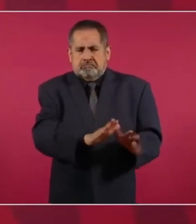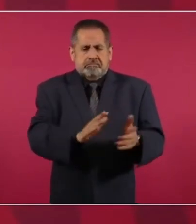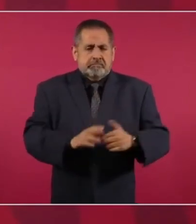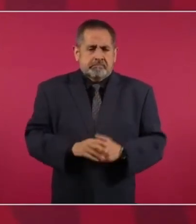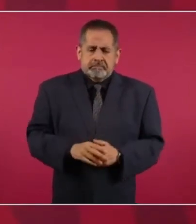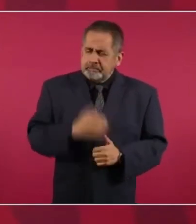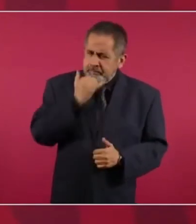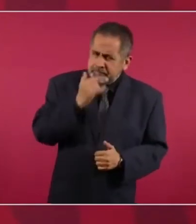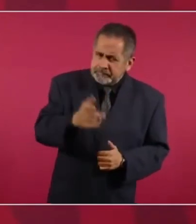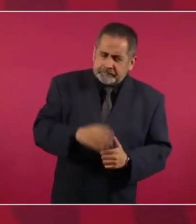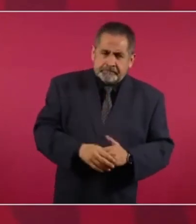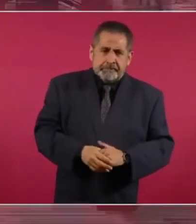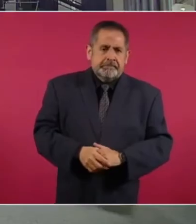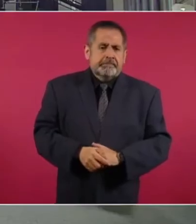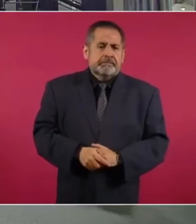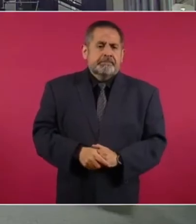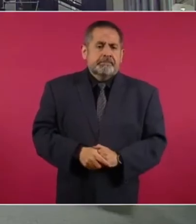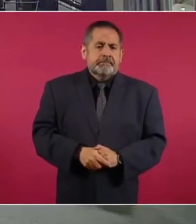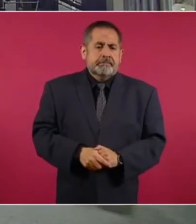¿Mande?